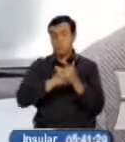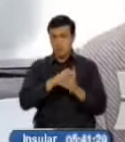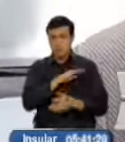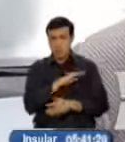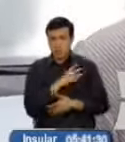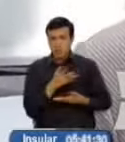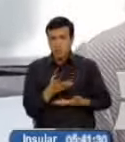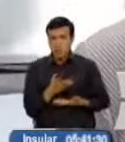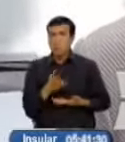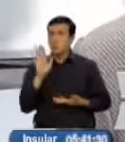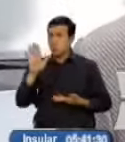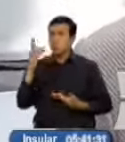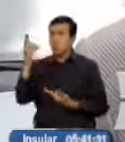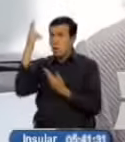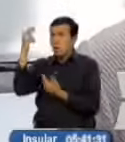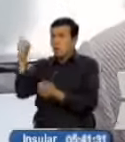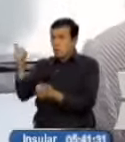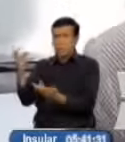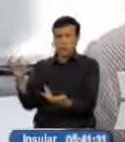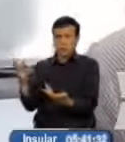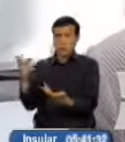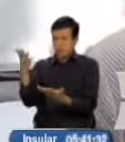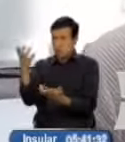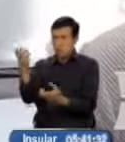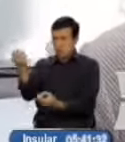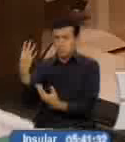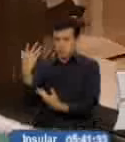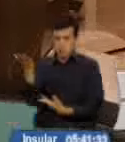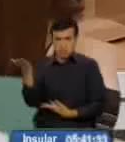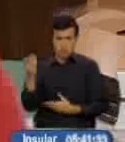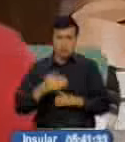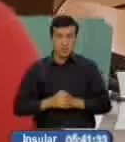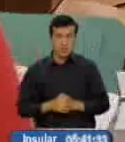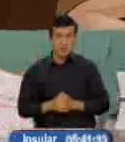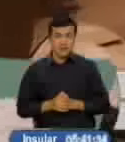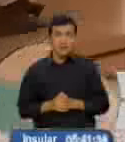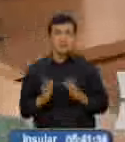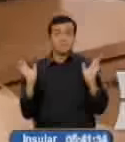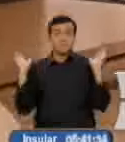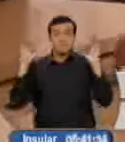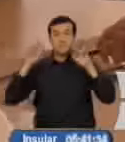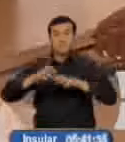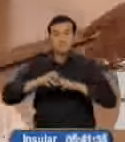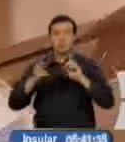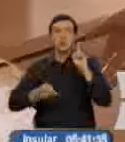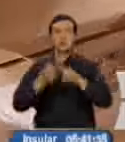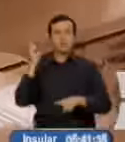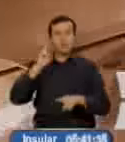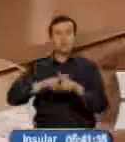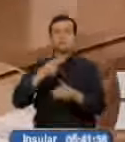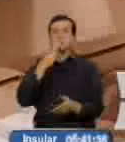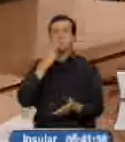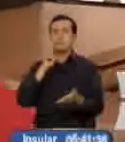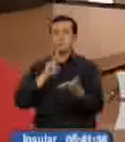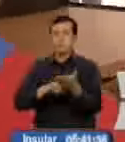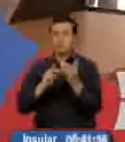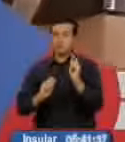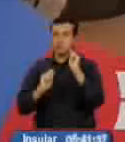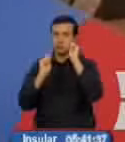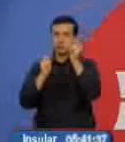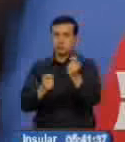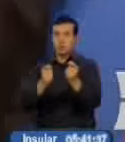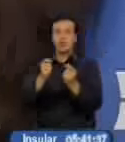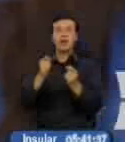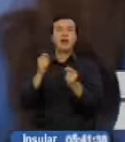malos y que esas dictaduras son las buenas? Eso nos está queriendo decir. En esta concentración entregaron por segunda ocasión una carta dirigida a